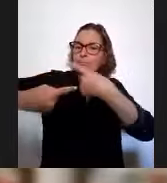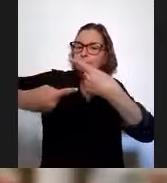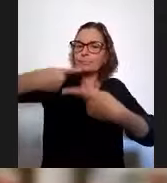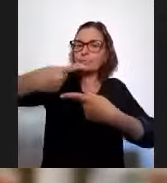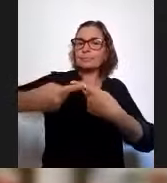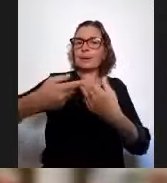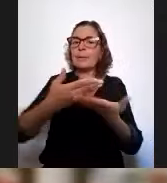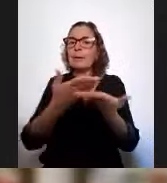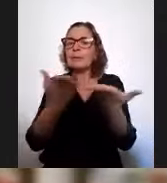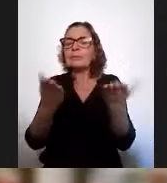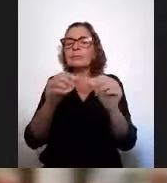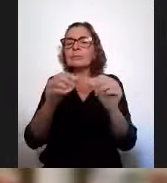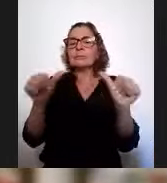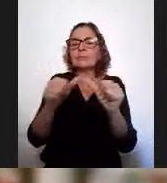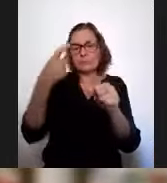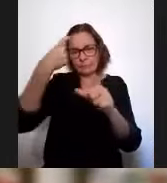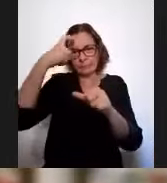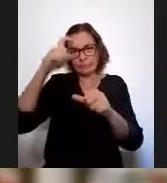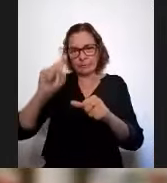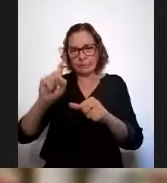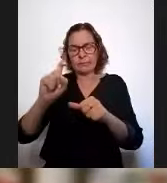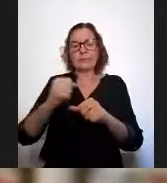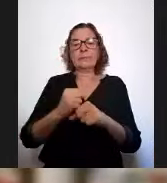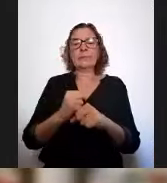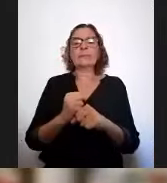desarrollar a esta idea.